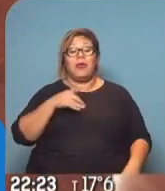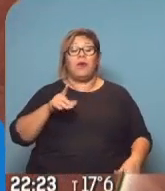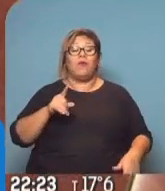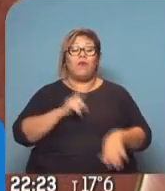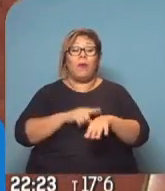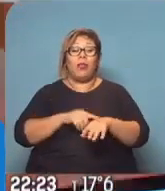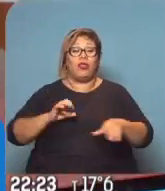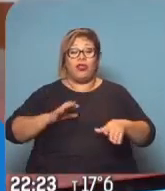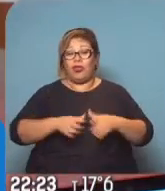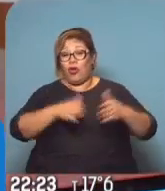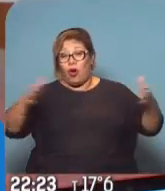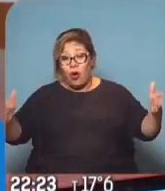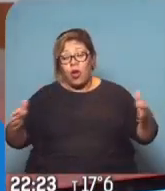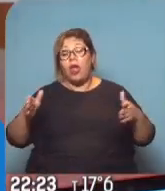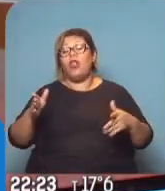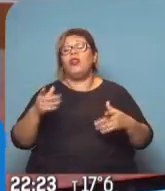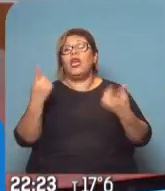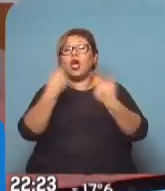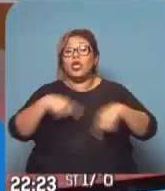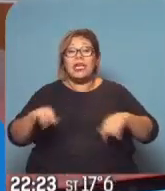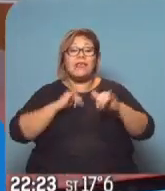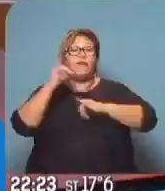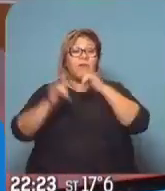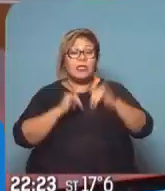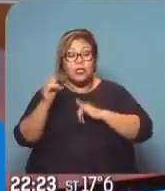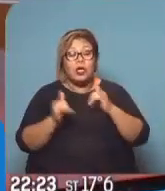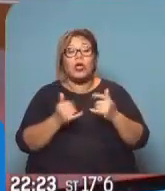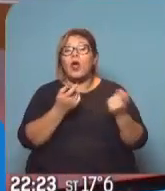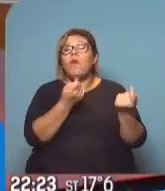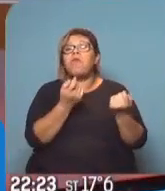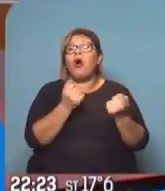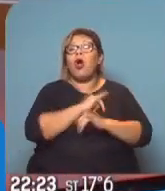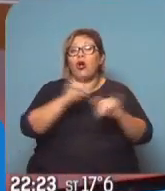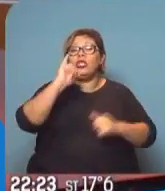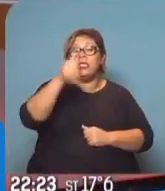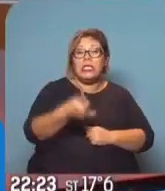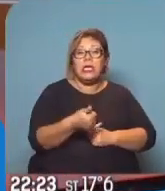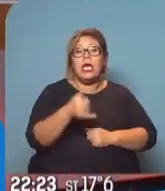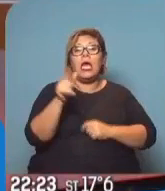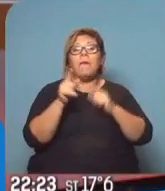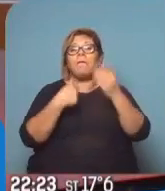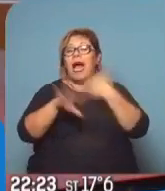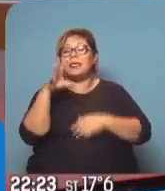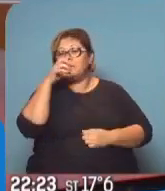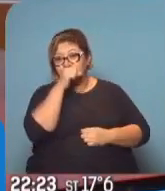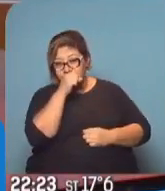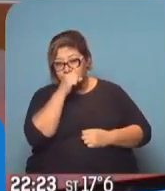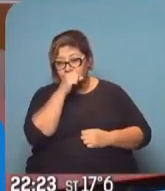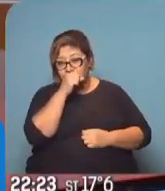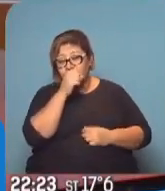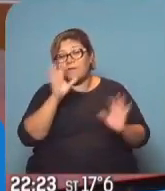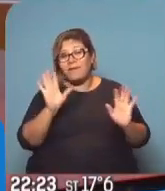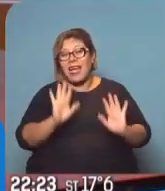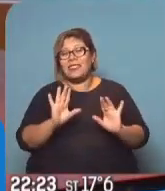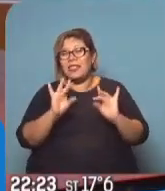puede saber y donde muy pocos manejan la información, y creo que acá está la clave de todo lo que interpela a Assange, entonces es muy